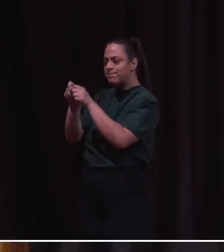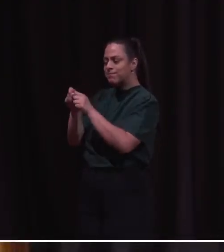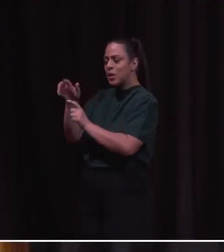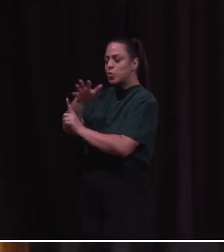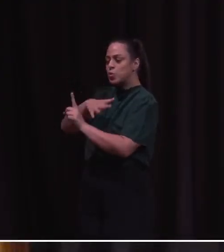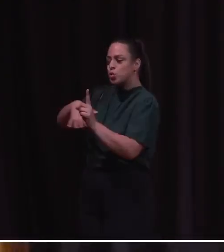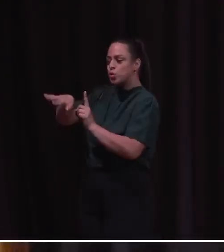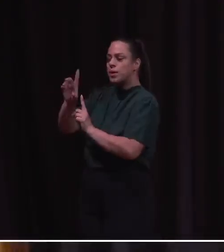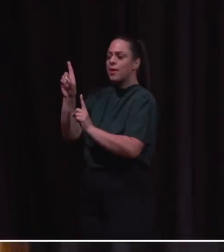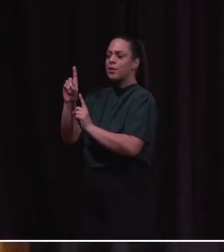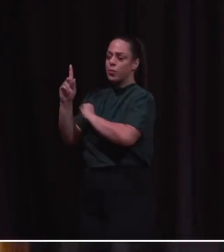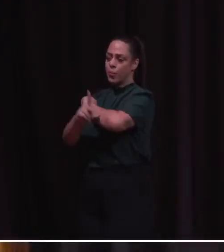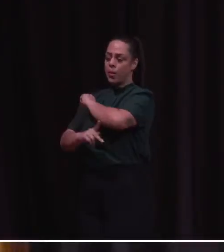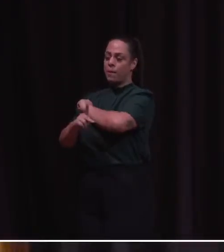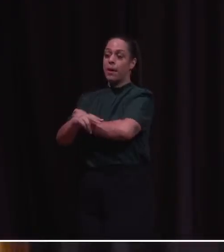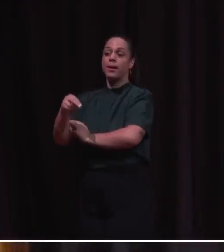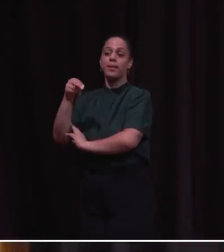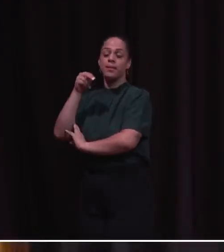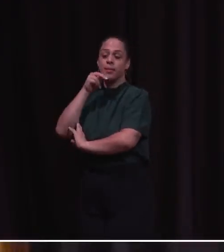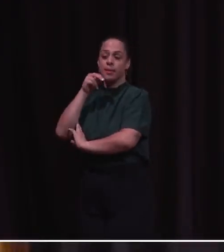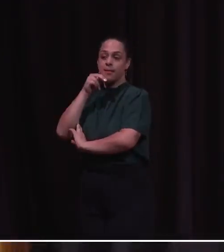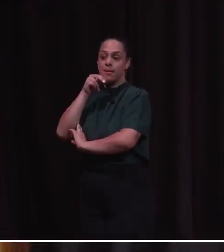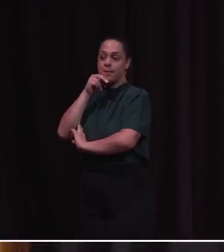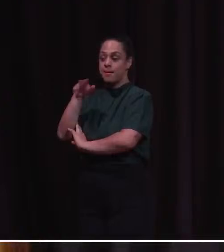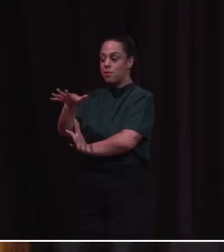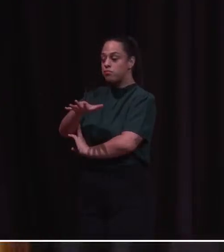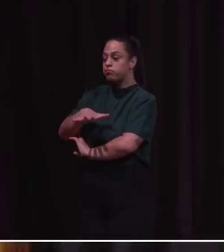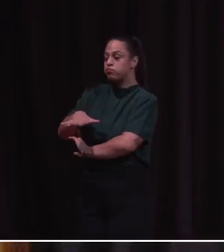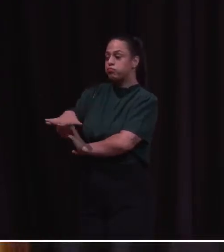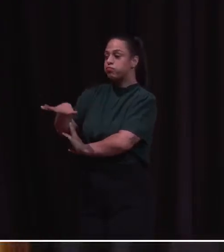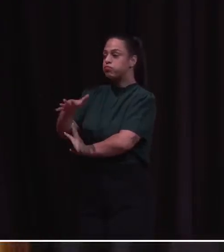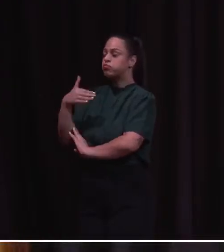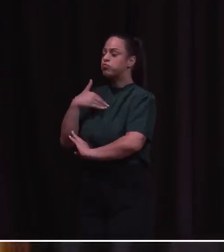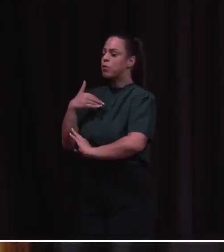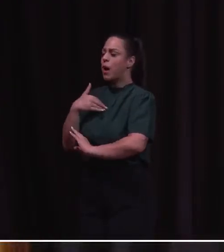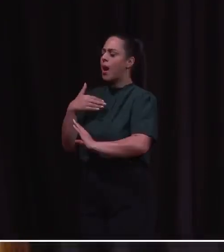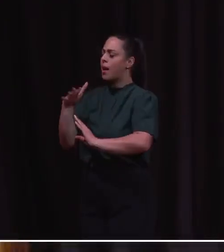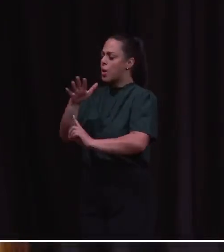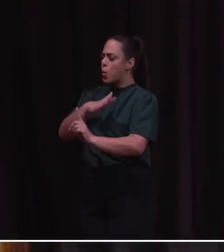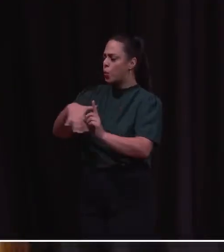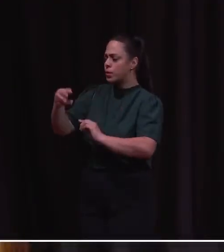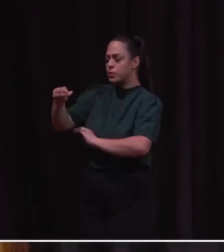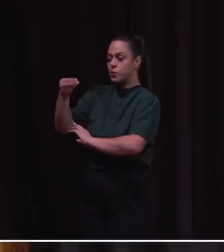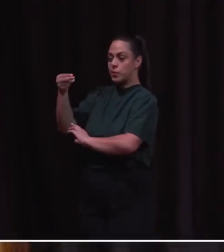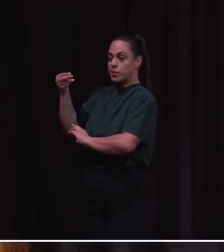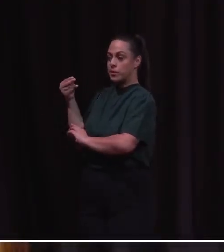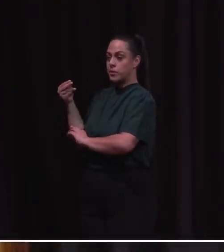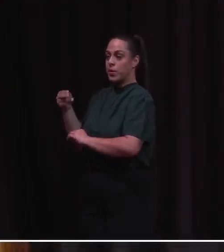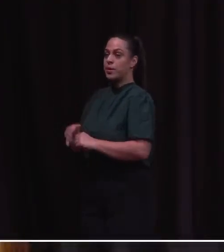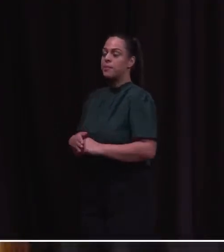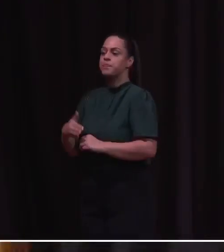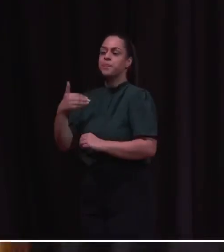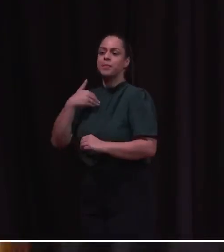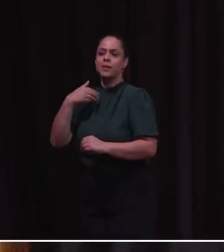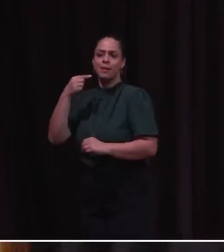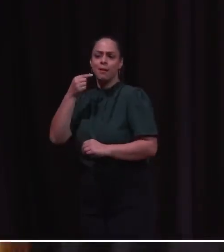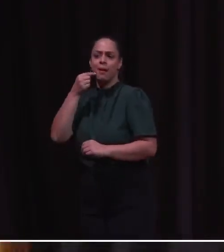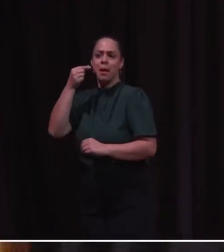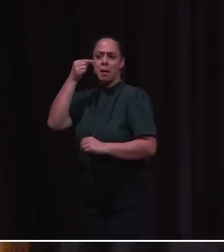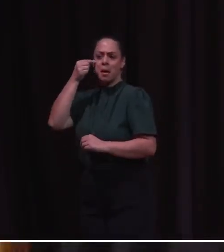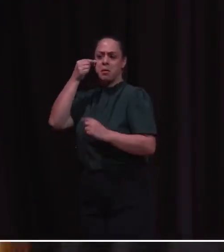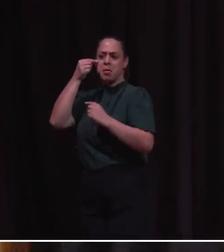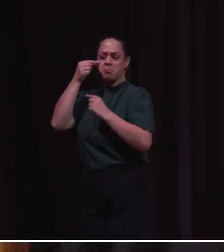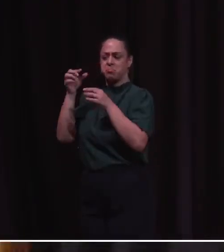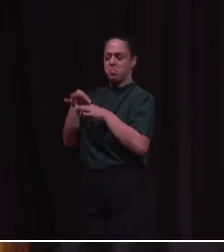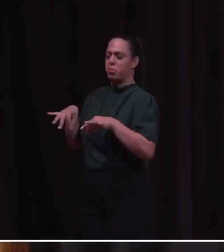ella muestra cómo, en dicho contexto, históricamente, el género no era una categoría